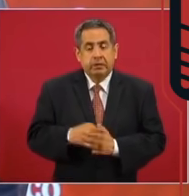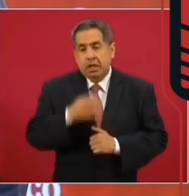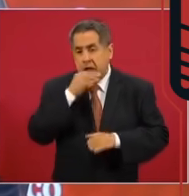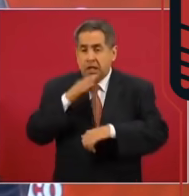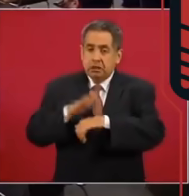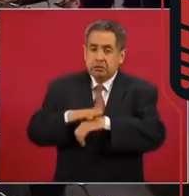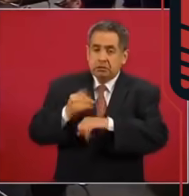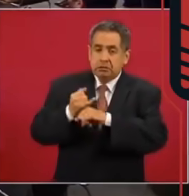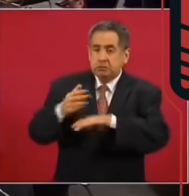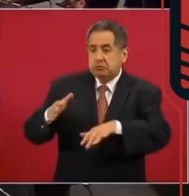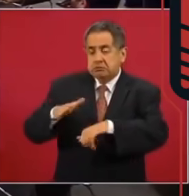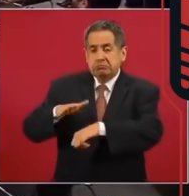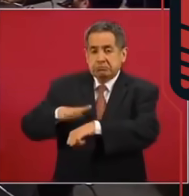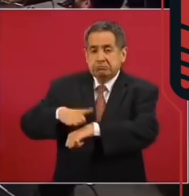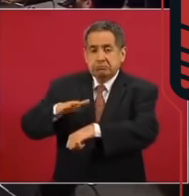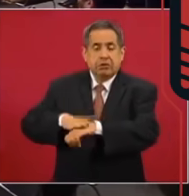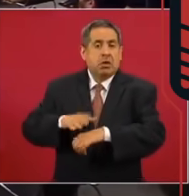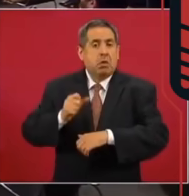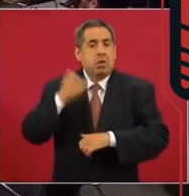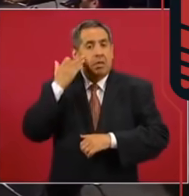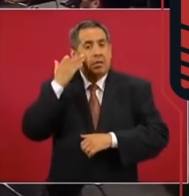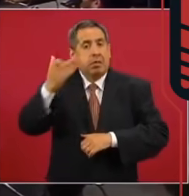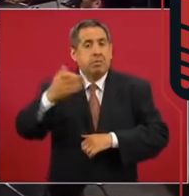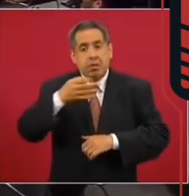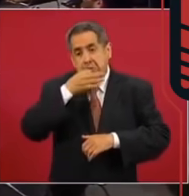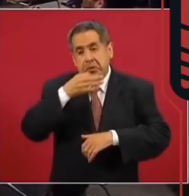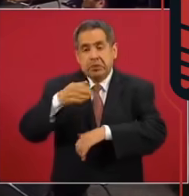informar sobre los tiempos,